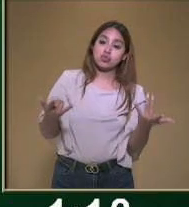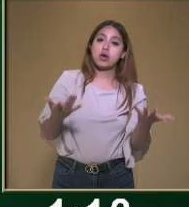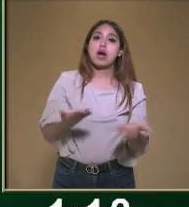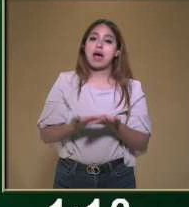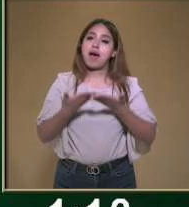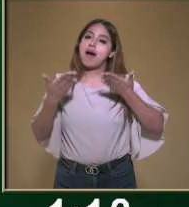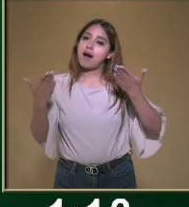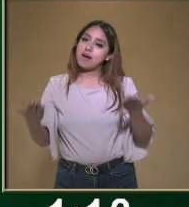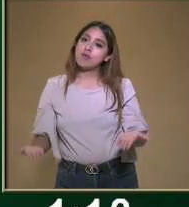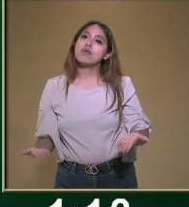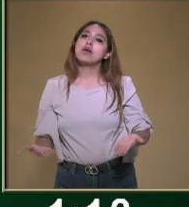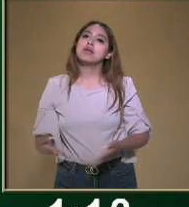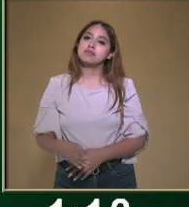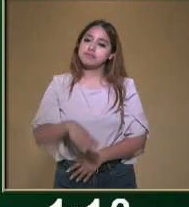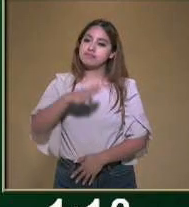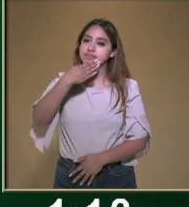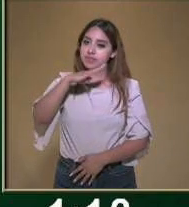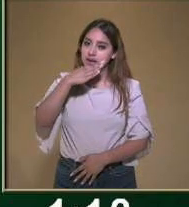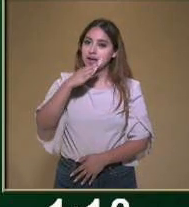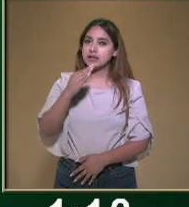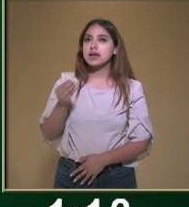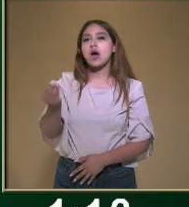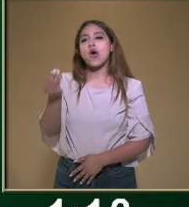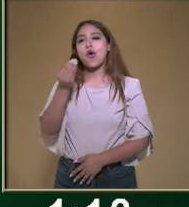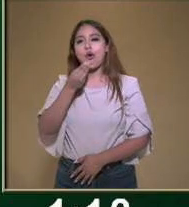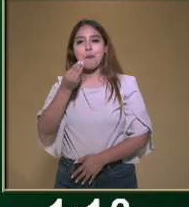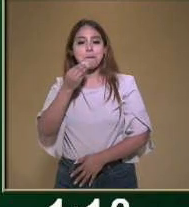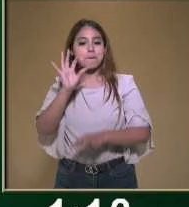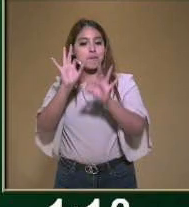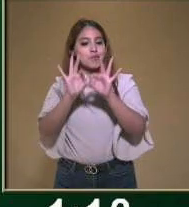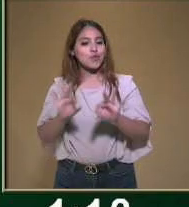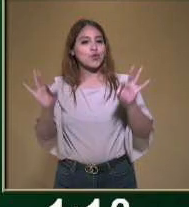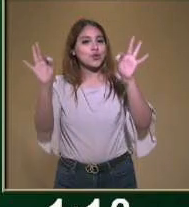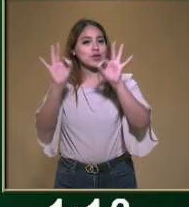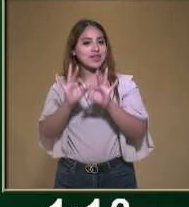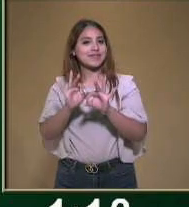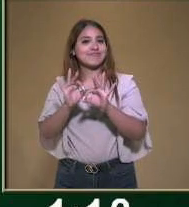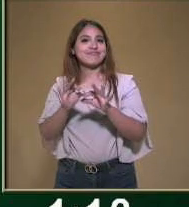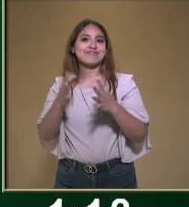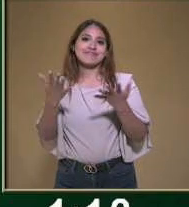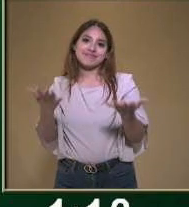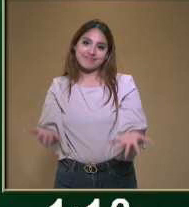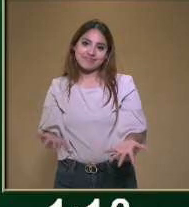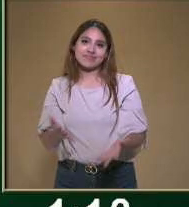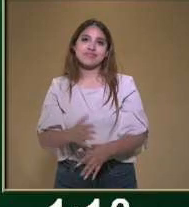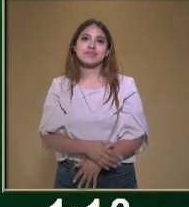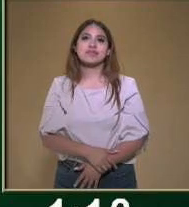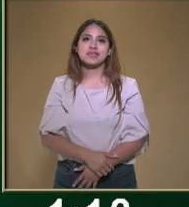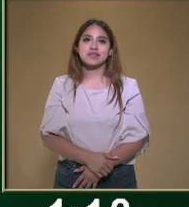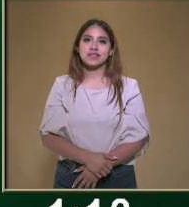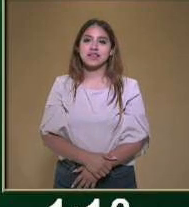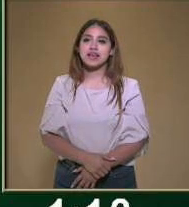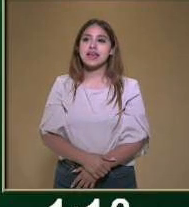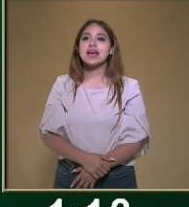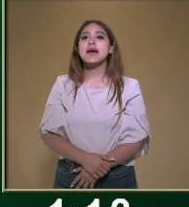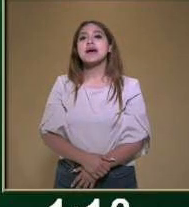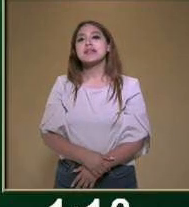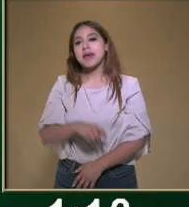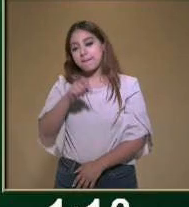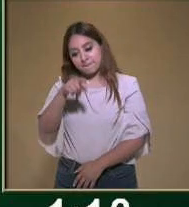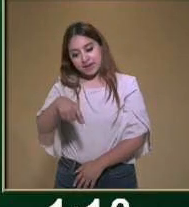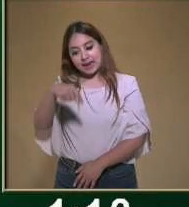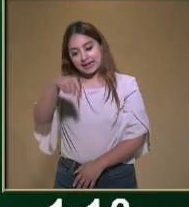actualmente el maíz es el alimento principal para nosotros los seres humanos y principalmente para nosotros los